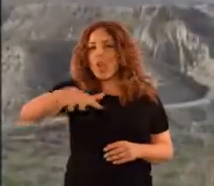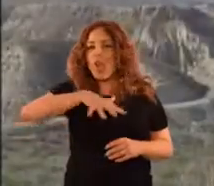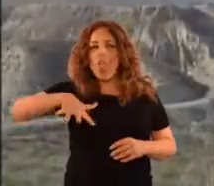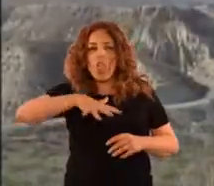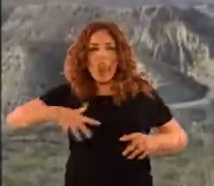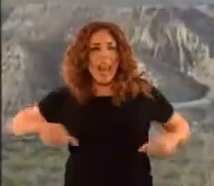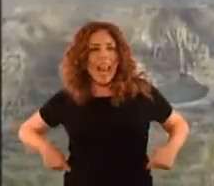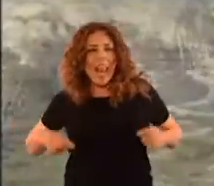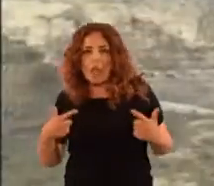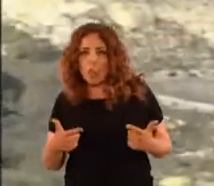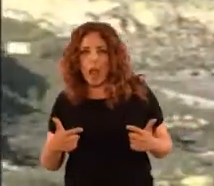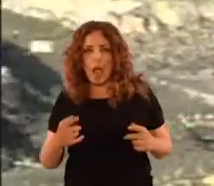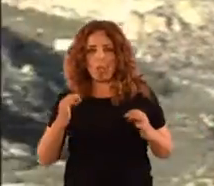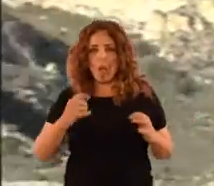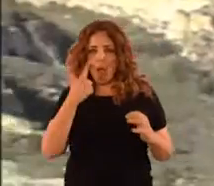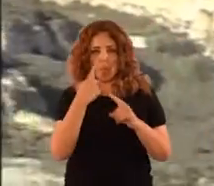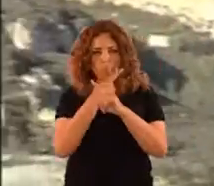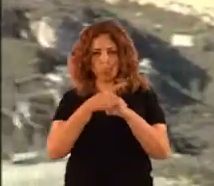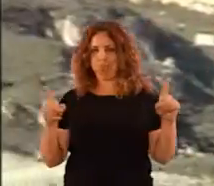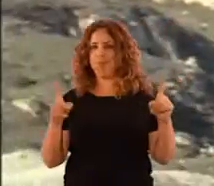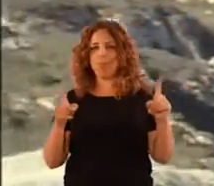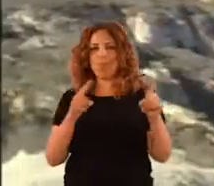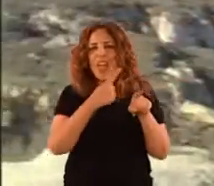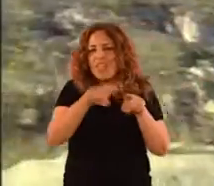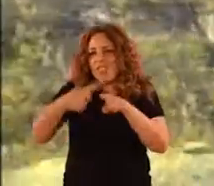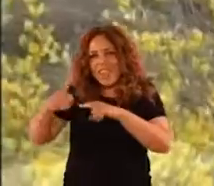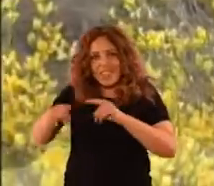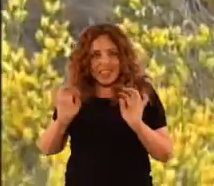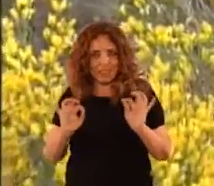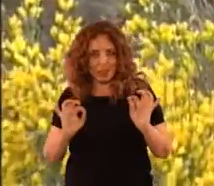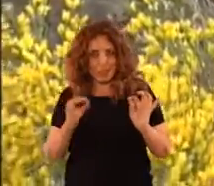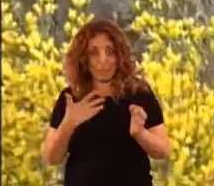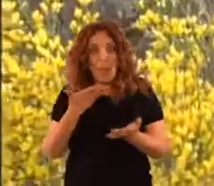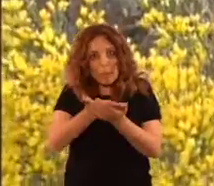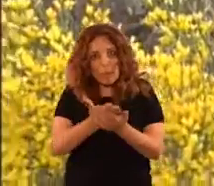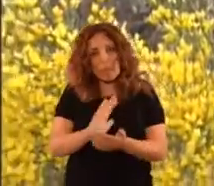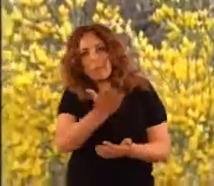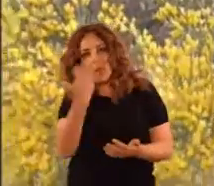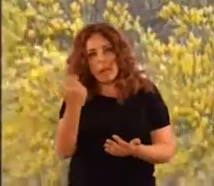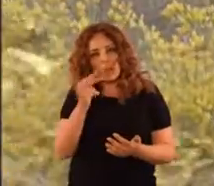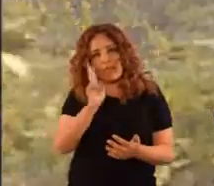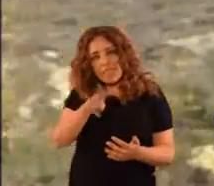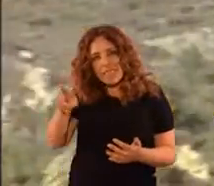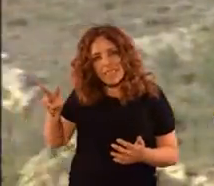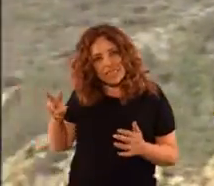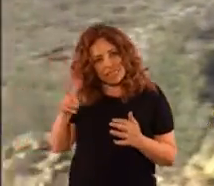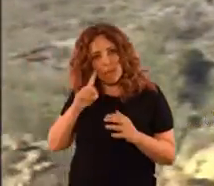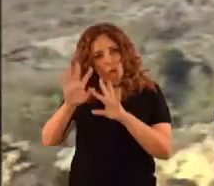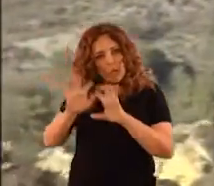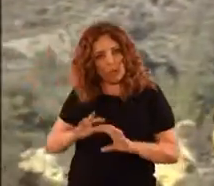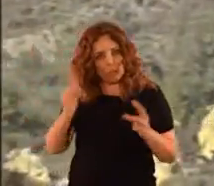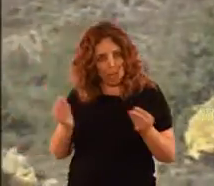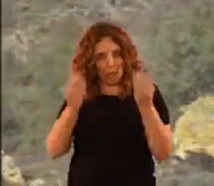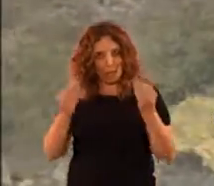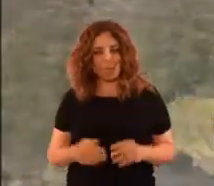Un paraje natural, en suma, rico en contrastes, diverso, en el que os proponemos adentrarnos para conocerlo